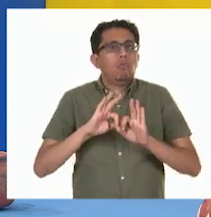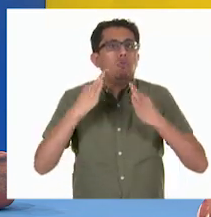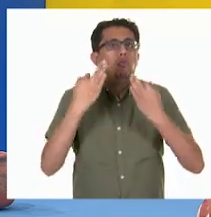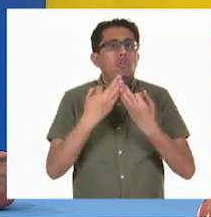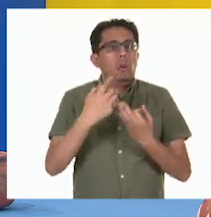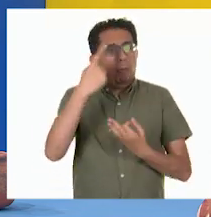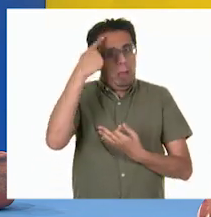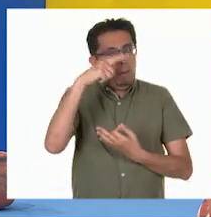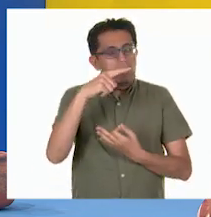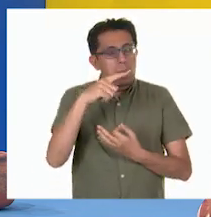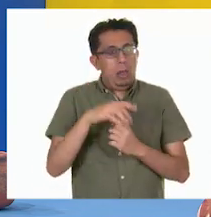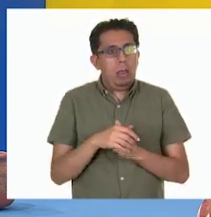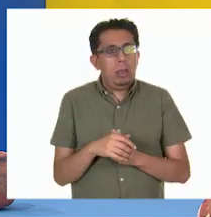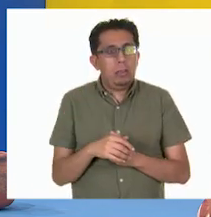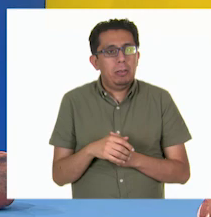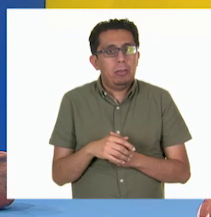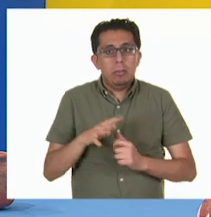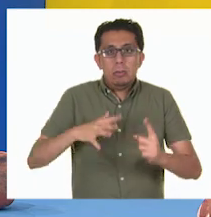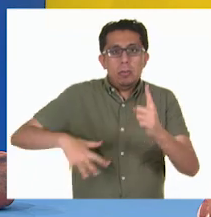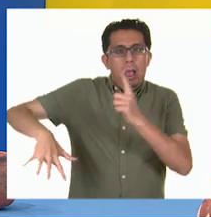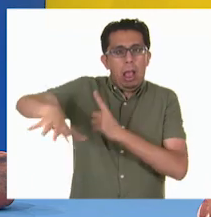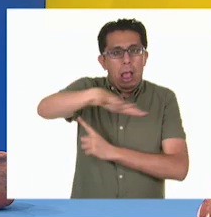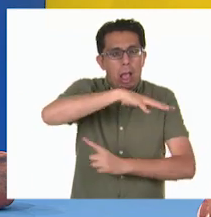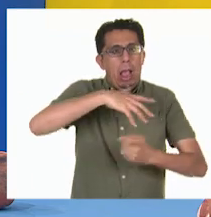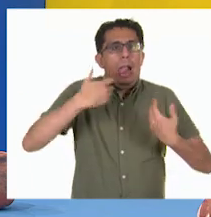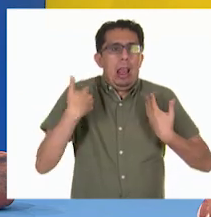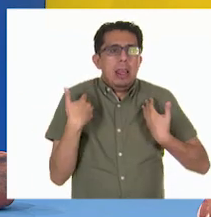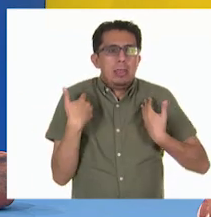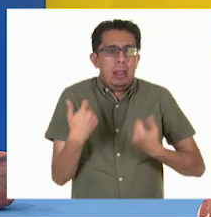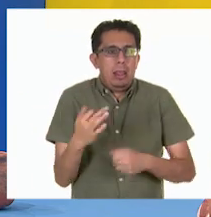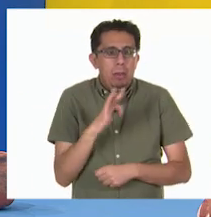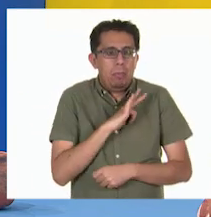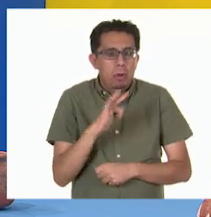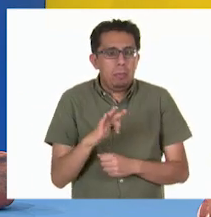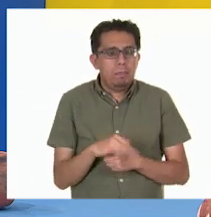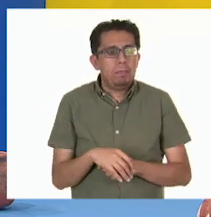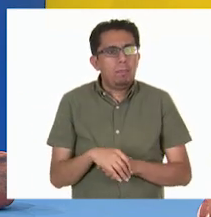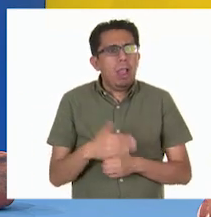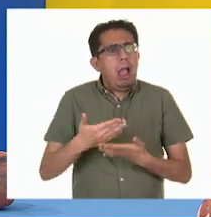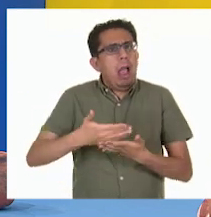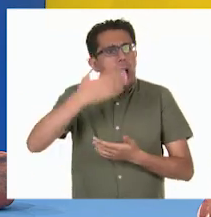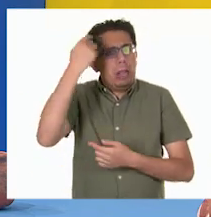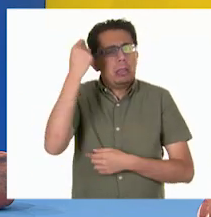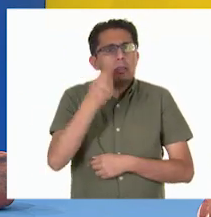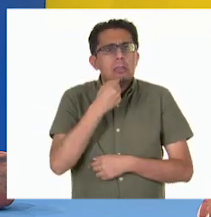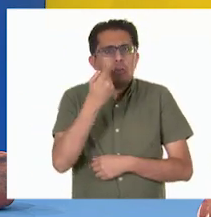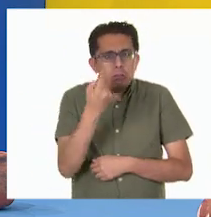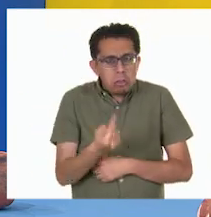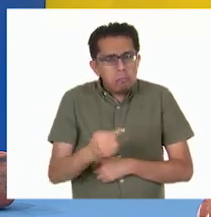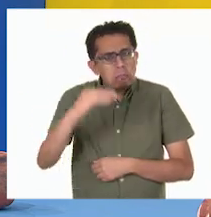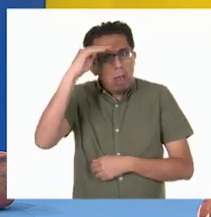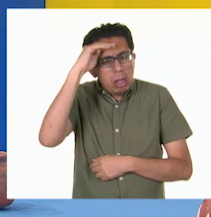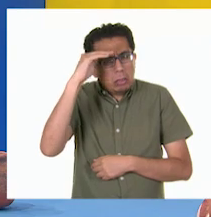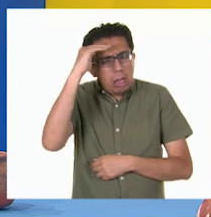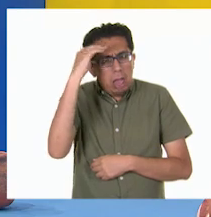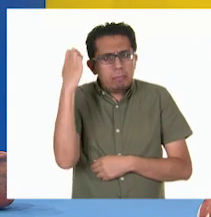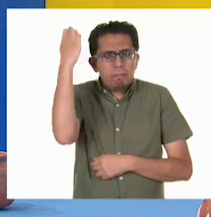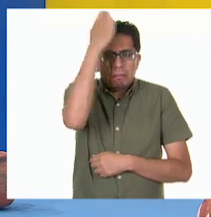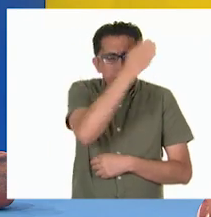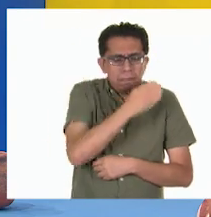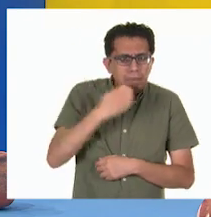para interpretar el entorno en esa lengua. Desde niños pensamos, analizamos,